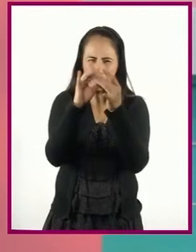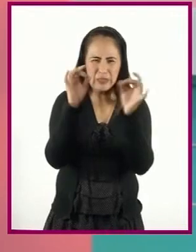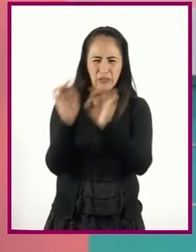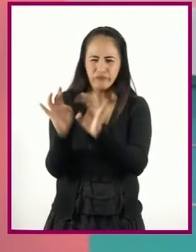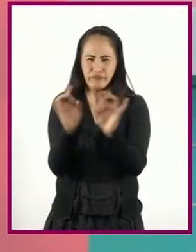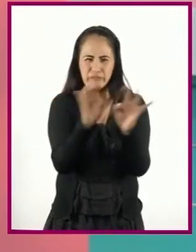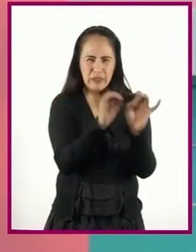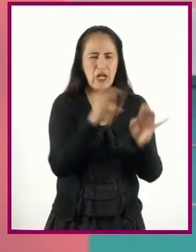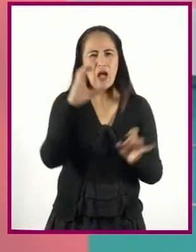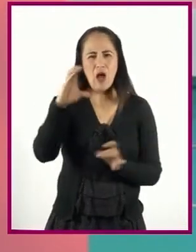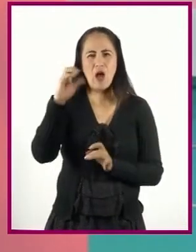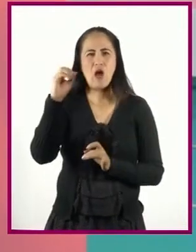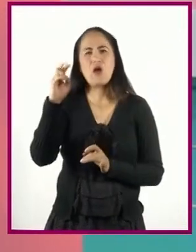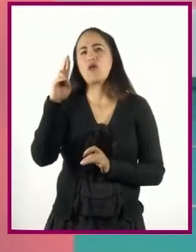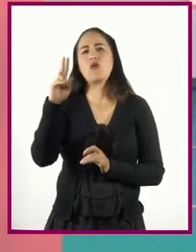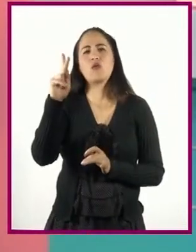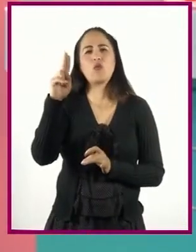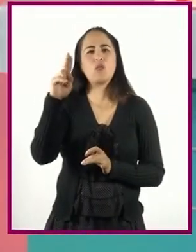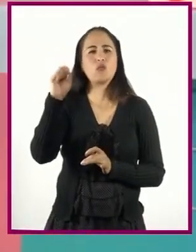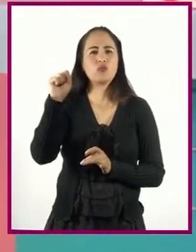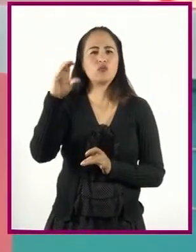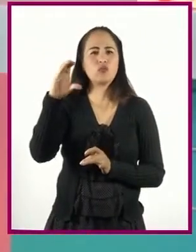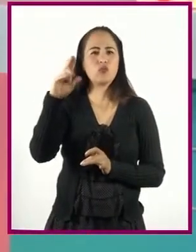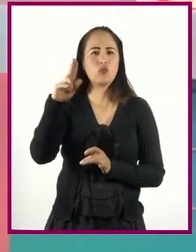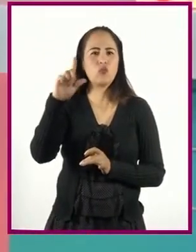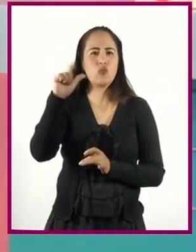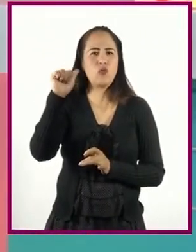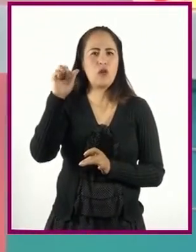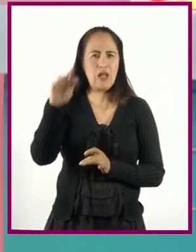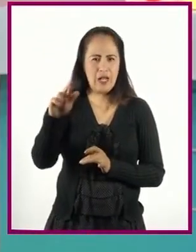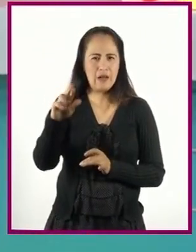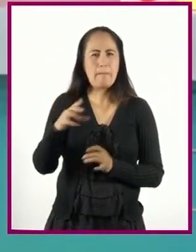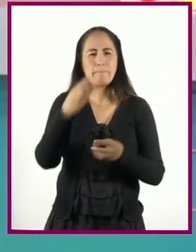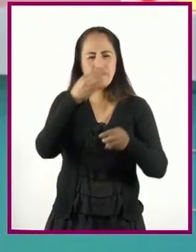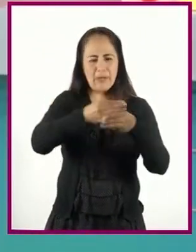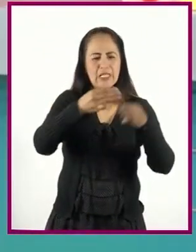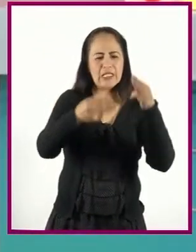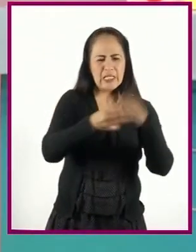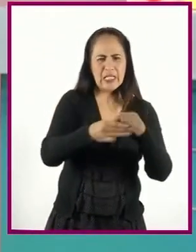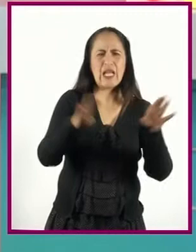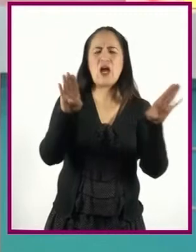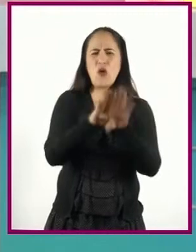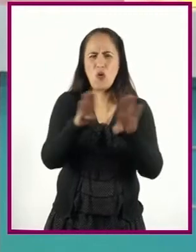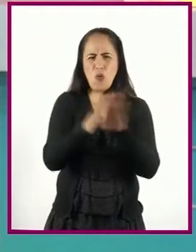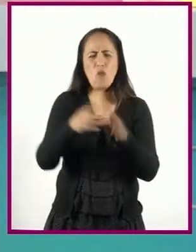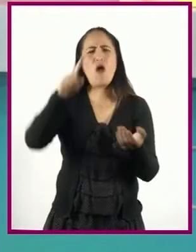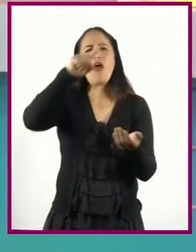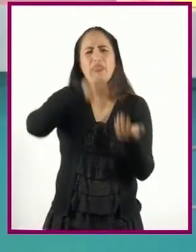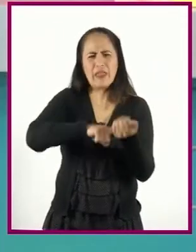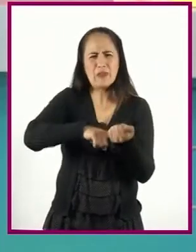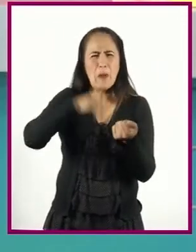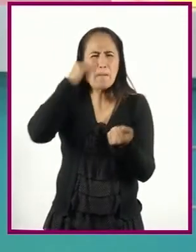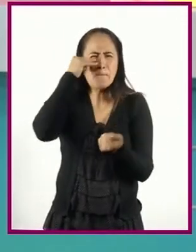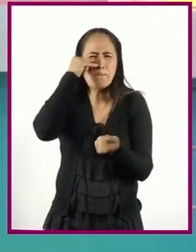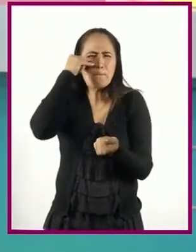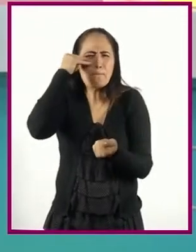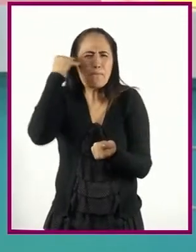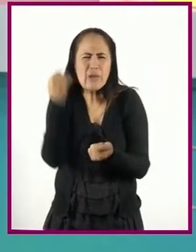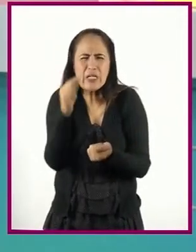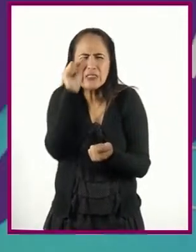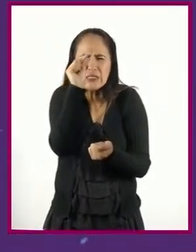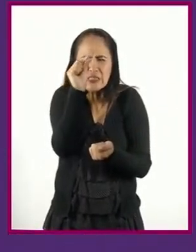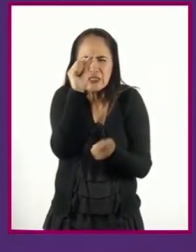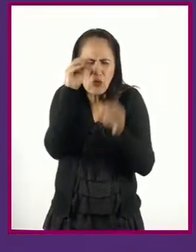modelo corpuscular de la materia, el cual nos permite identificar de qué manera se constituye la materia desde términos macroscópicos